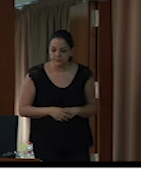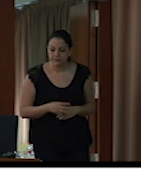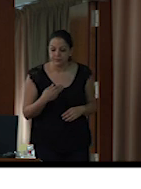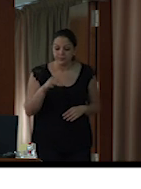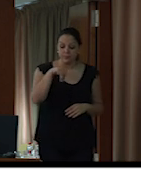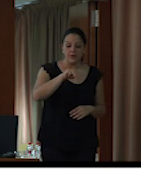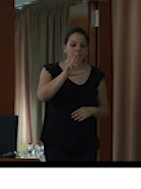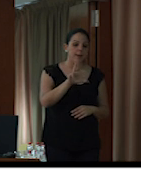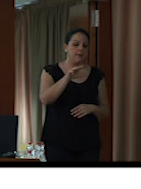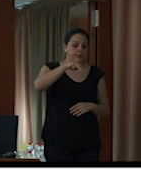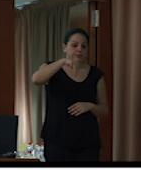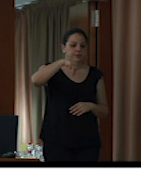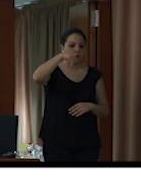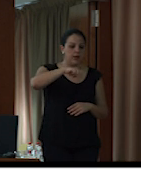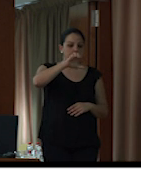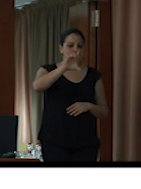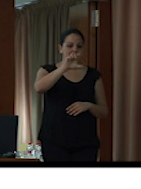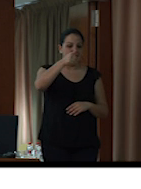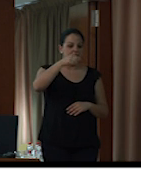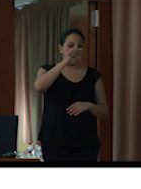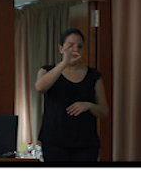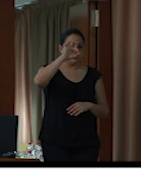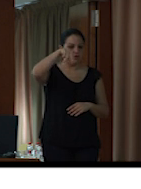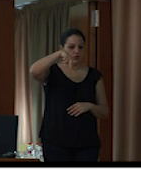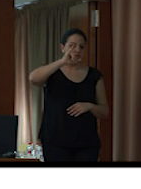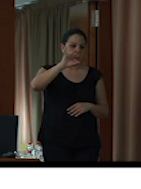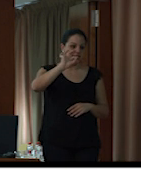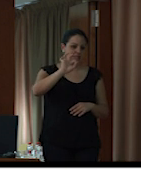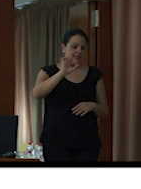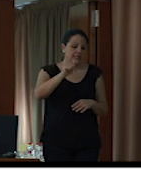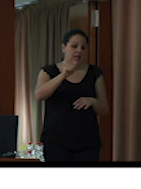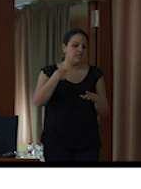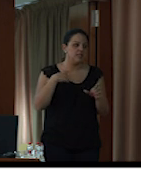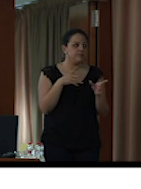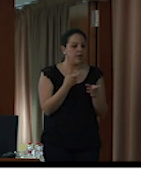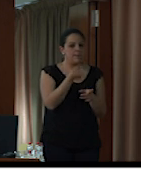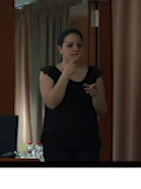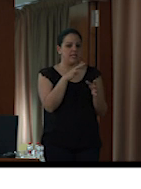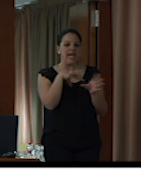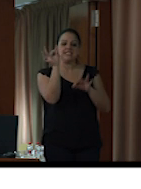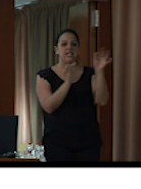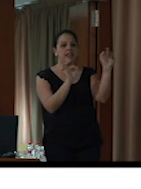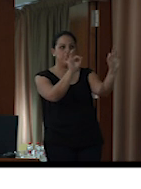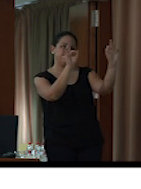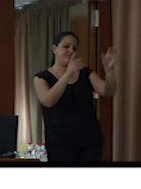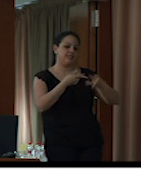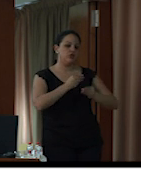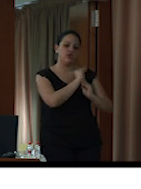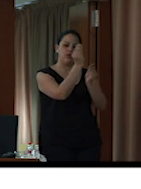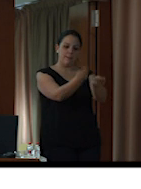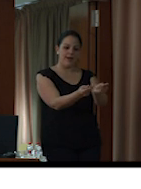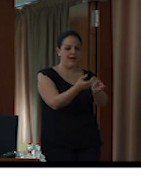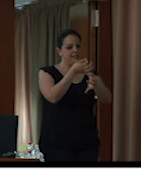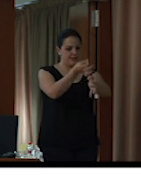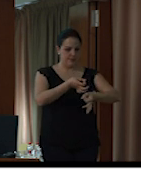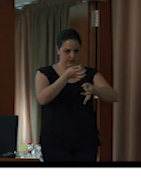La melatonina es el fármaco estrella. Pues yo he estado revisando y no existe el estudio concluyente sobre el efecto sobre el sueño.